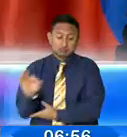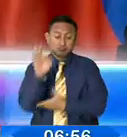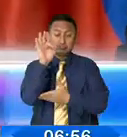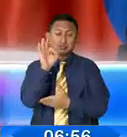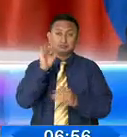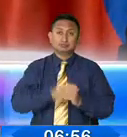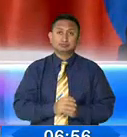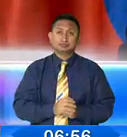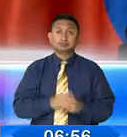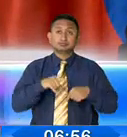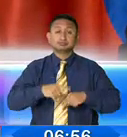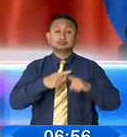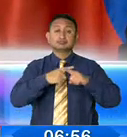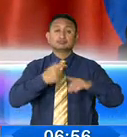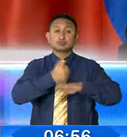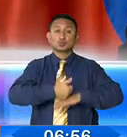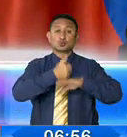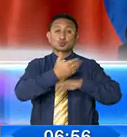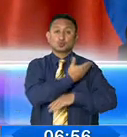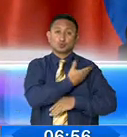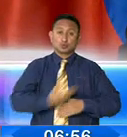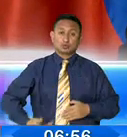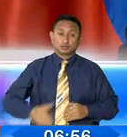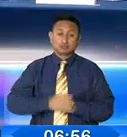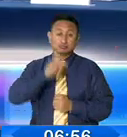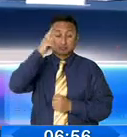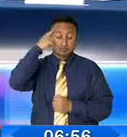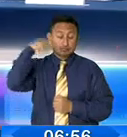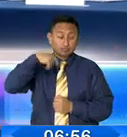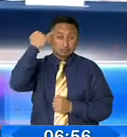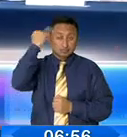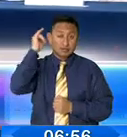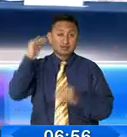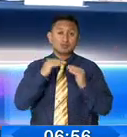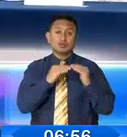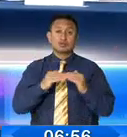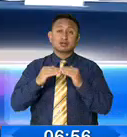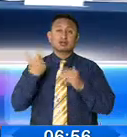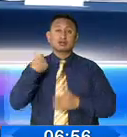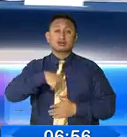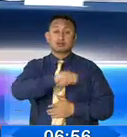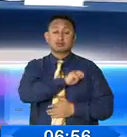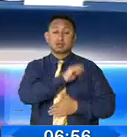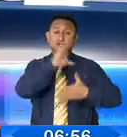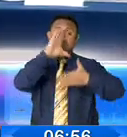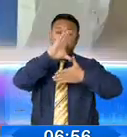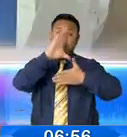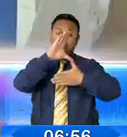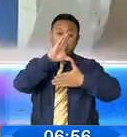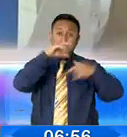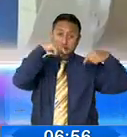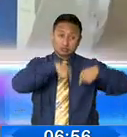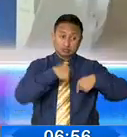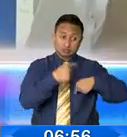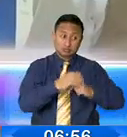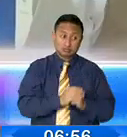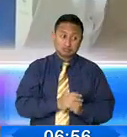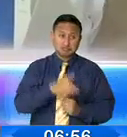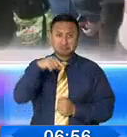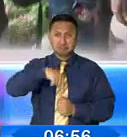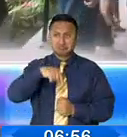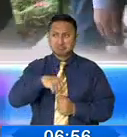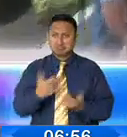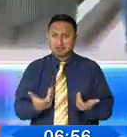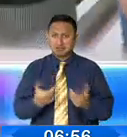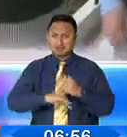conformado por ex jefes de Estado y de Gobierno de la Iniciativa Democrática de España y las Américas, dio a entender que aquí no había cabida para un